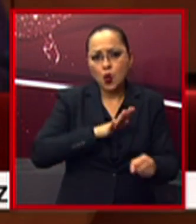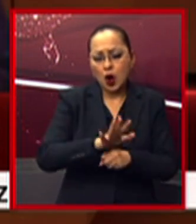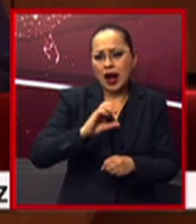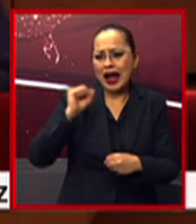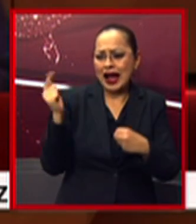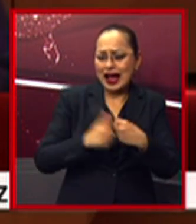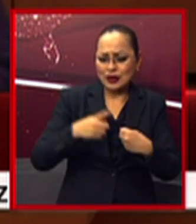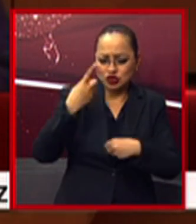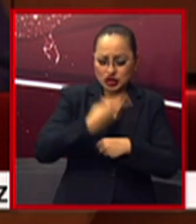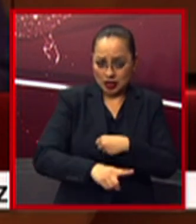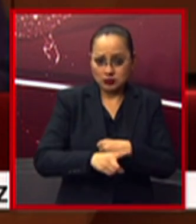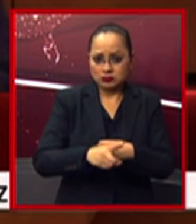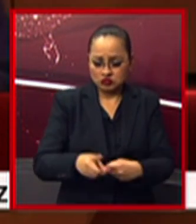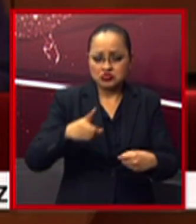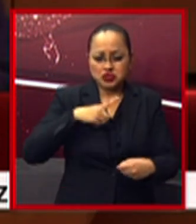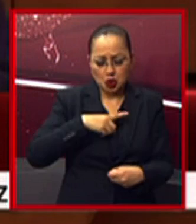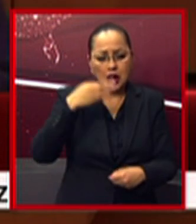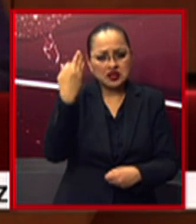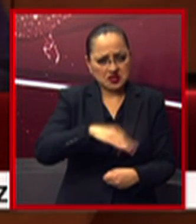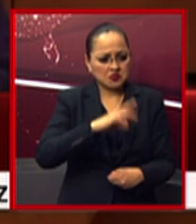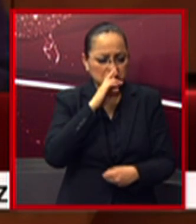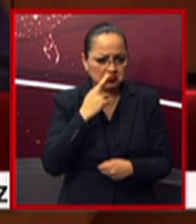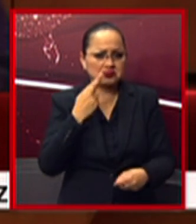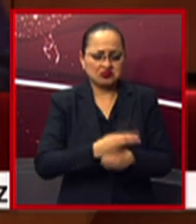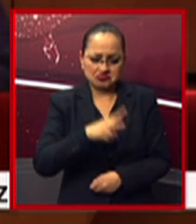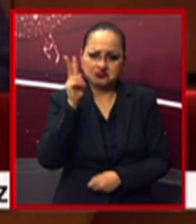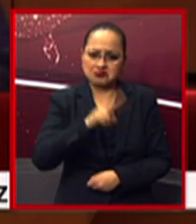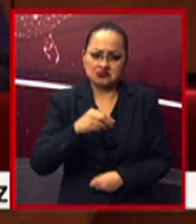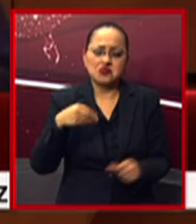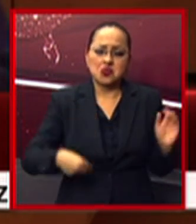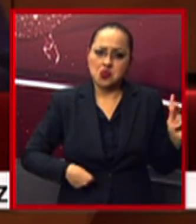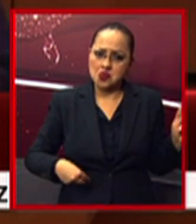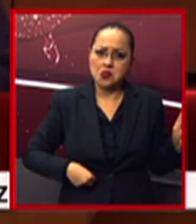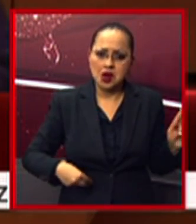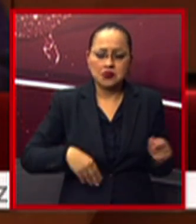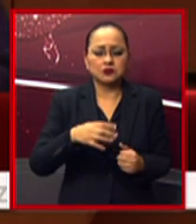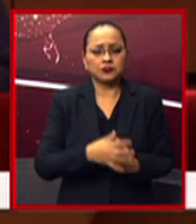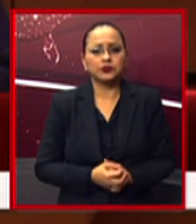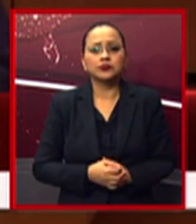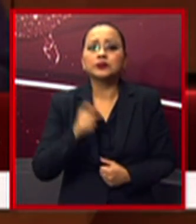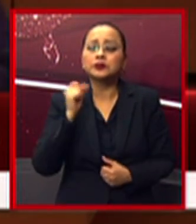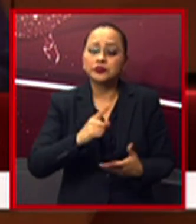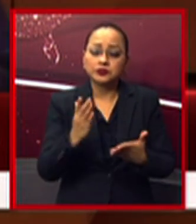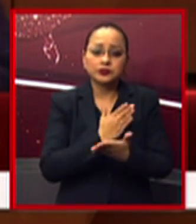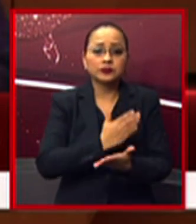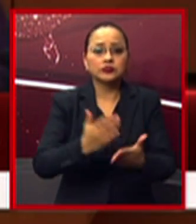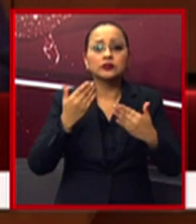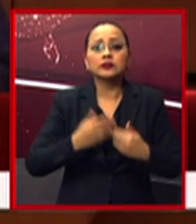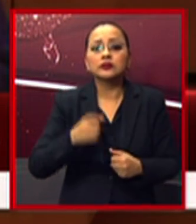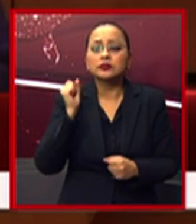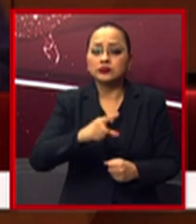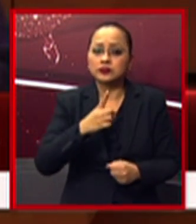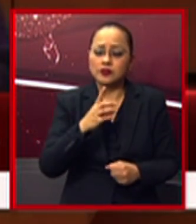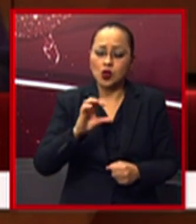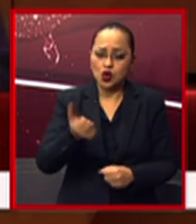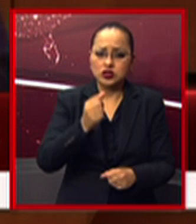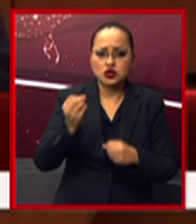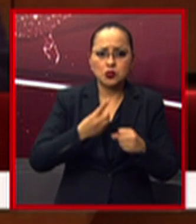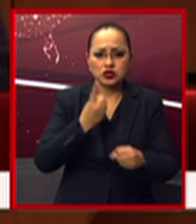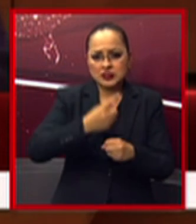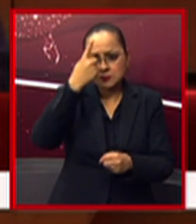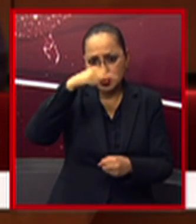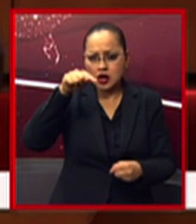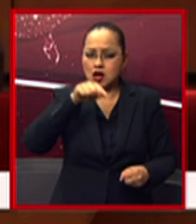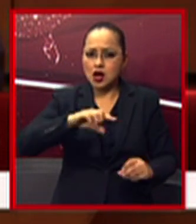frente a la comisión de un hecho señalado como delito, además de buscar opciones que le